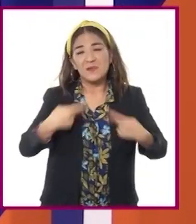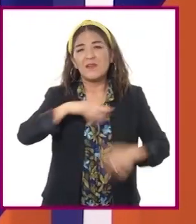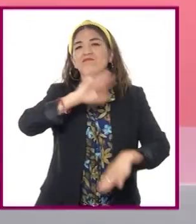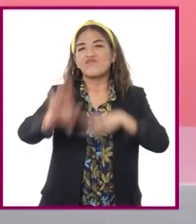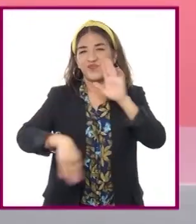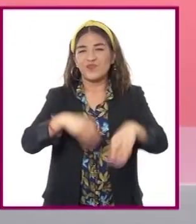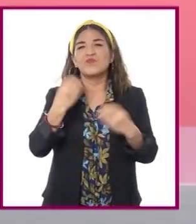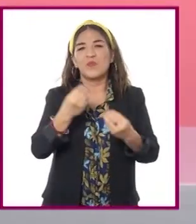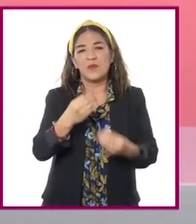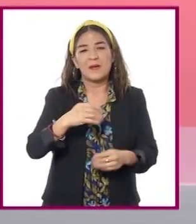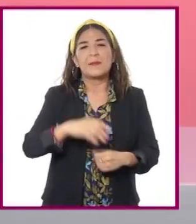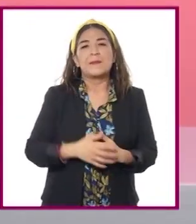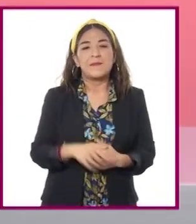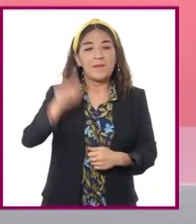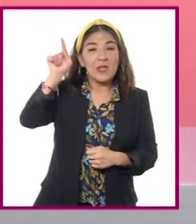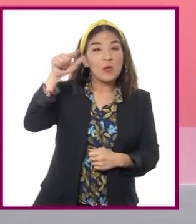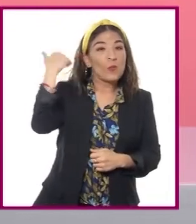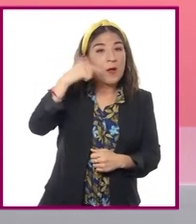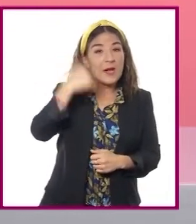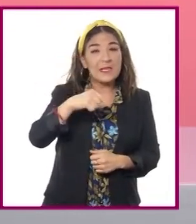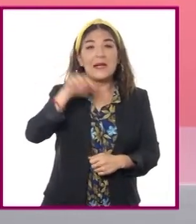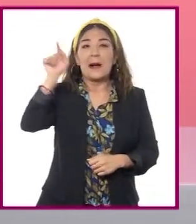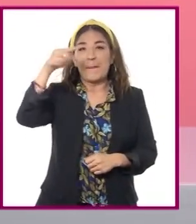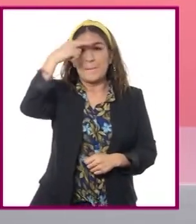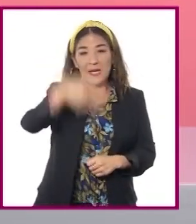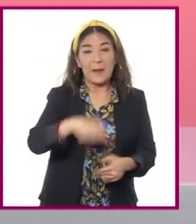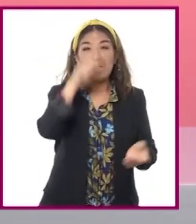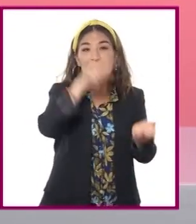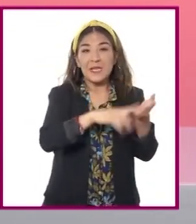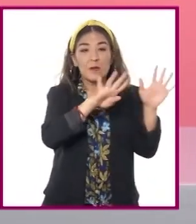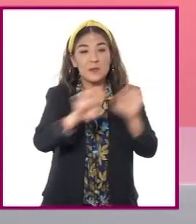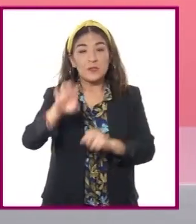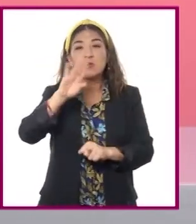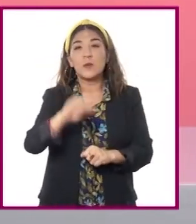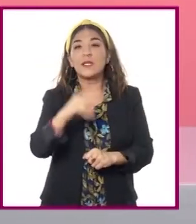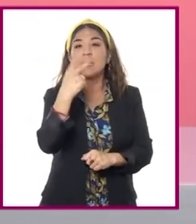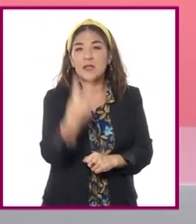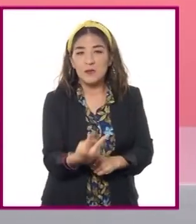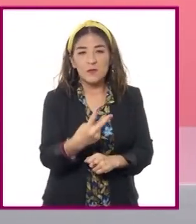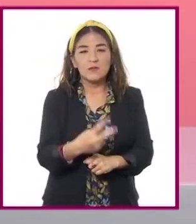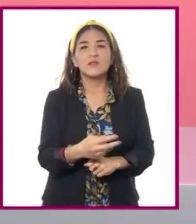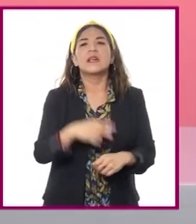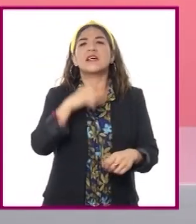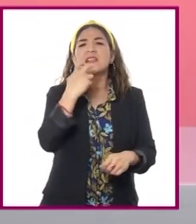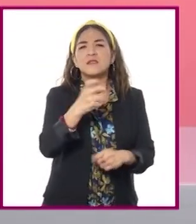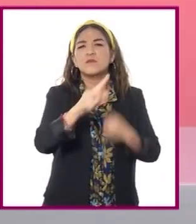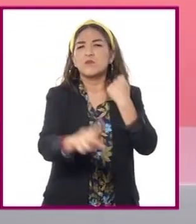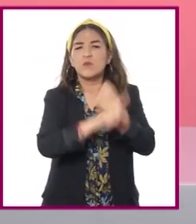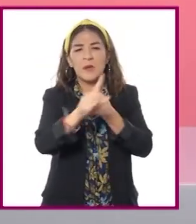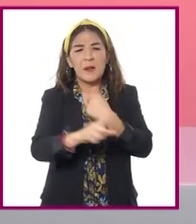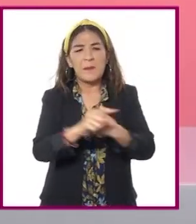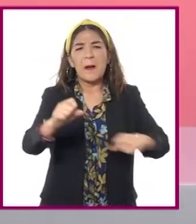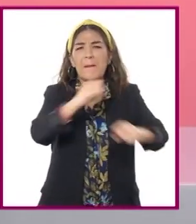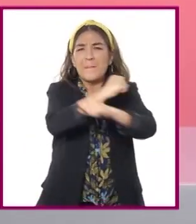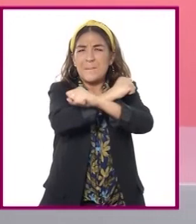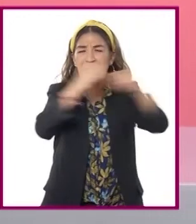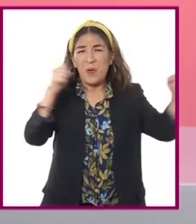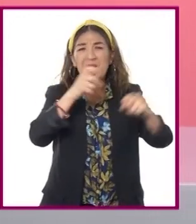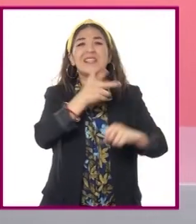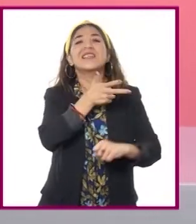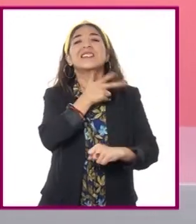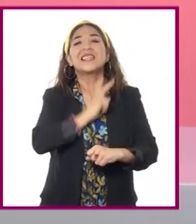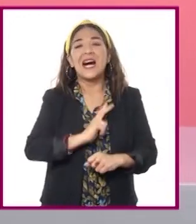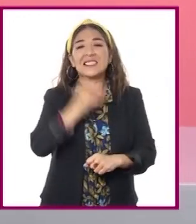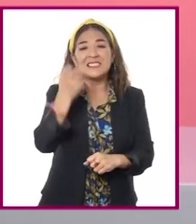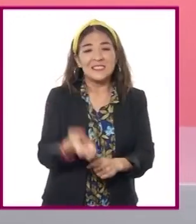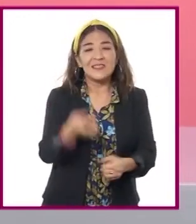víctimas. En Guadalajara, México, en 1992, una secuencia de explosiones de gasolina en